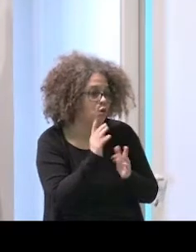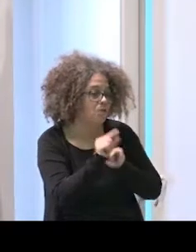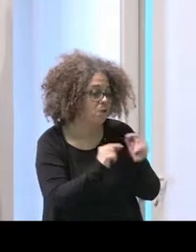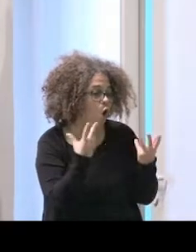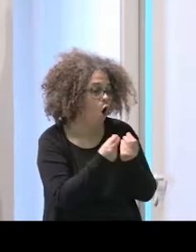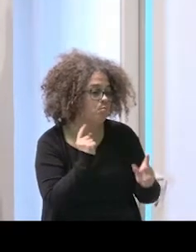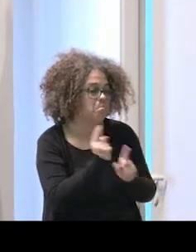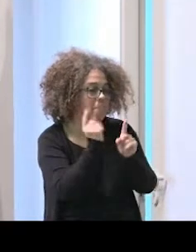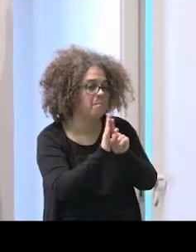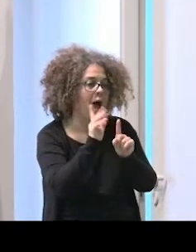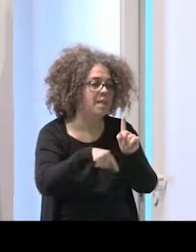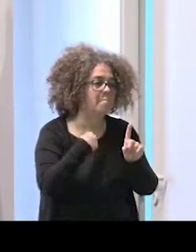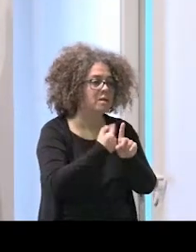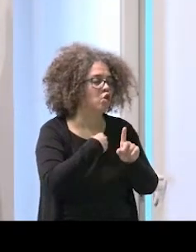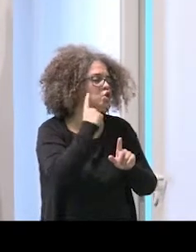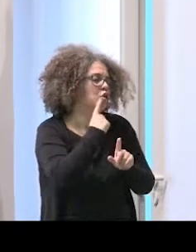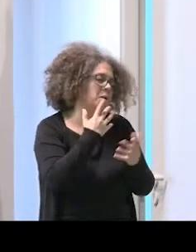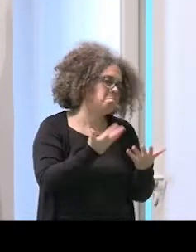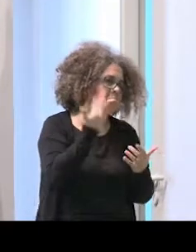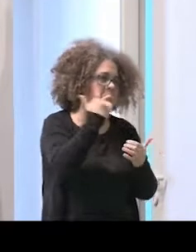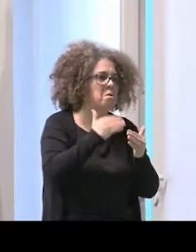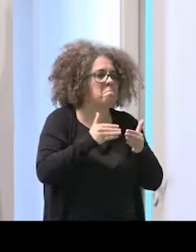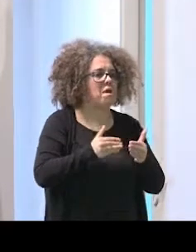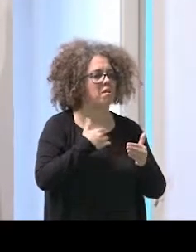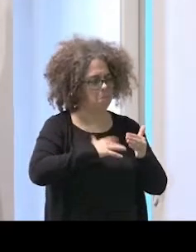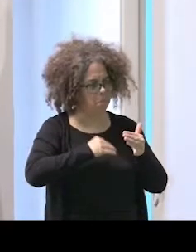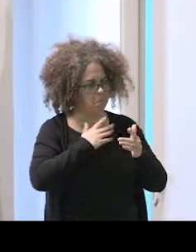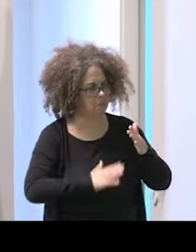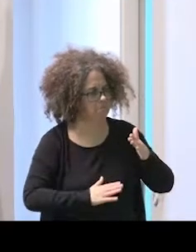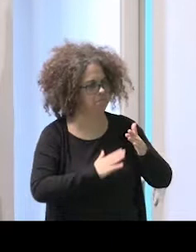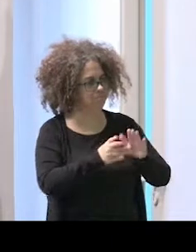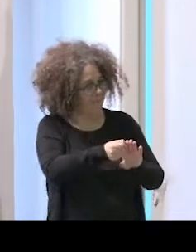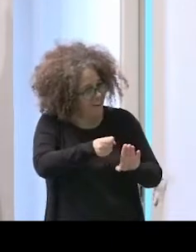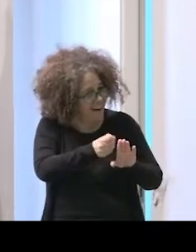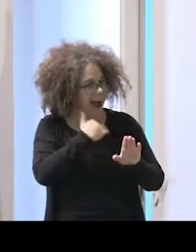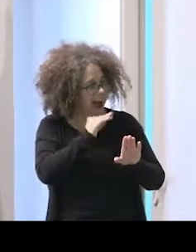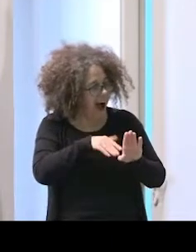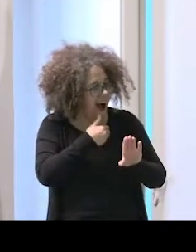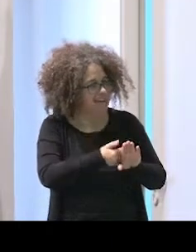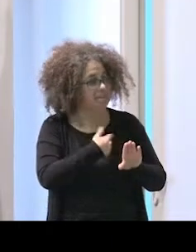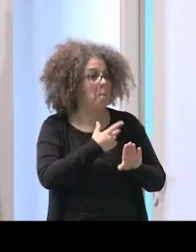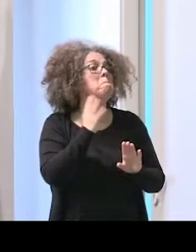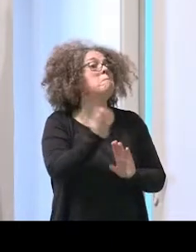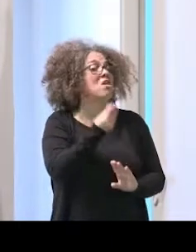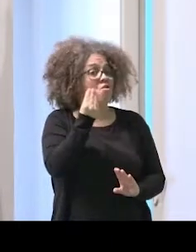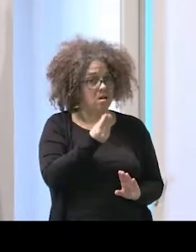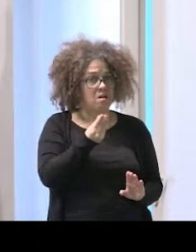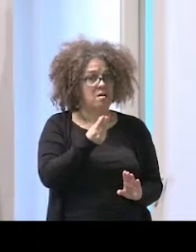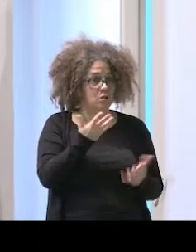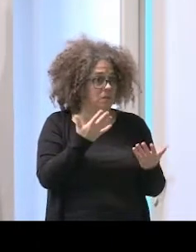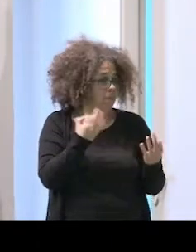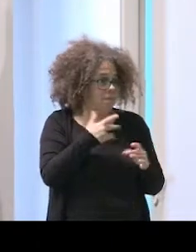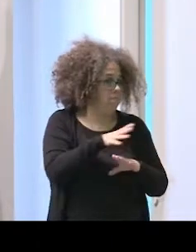sobre todo en sorderas moderadas e iniciales, es capaz de mantener o incluso a veces mejorar la sordera, ¿vale? Lo que pasa es que